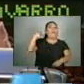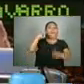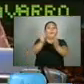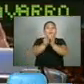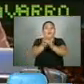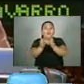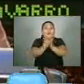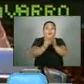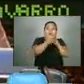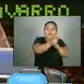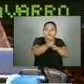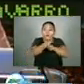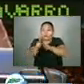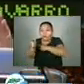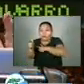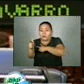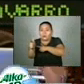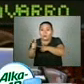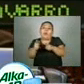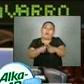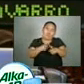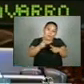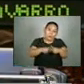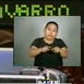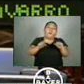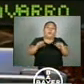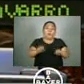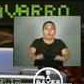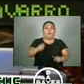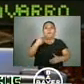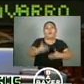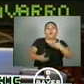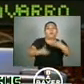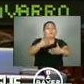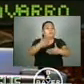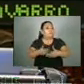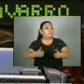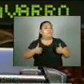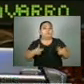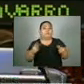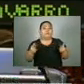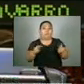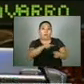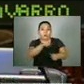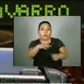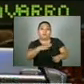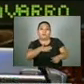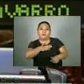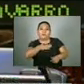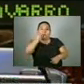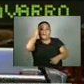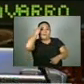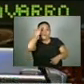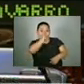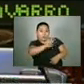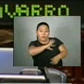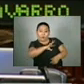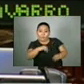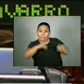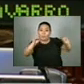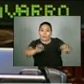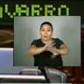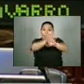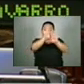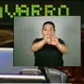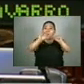armado y lugares aledaños, vamos a permitir que los procesos sean rápidos para que puedan tener claridad en su estado familiar y